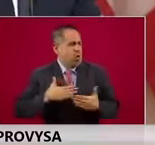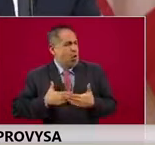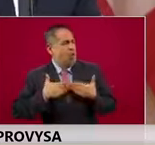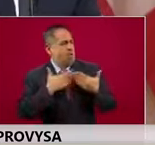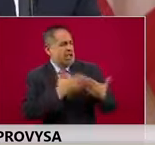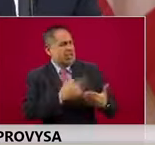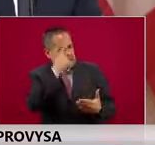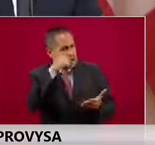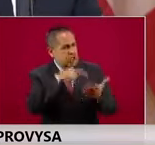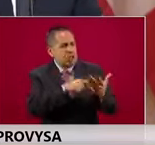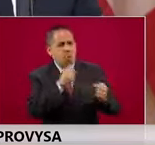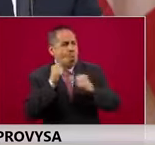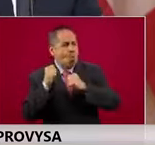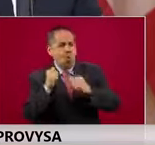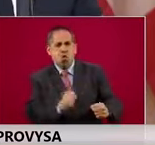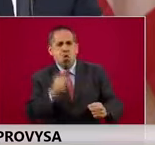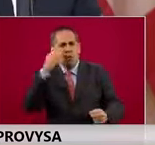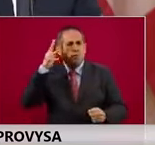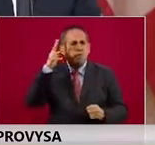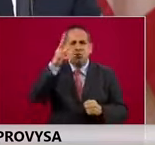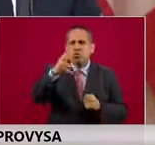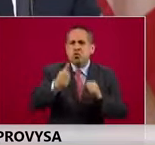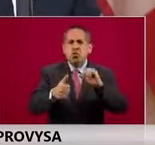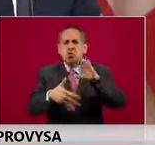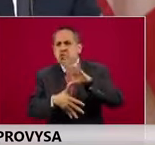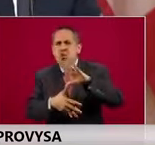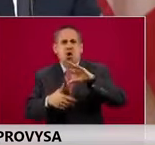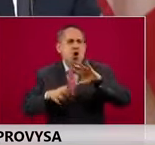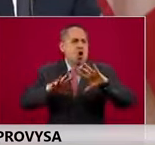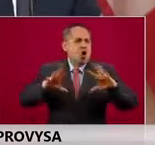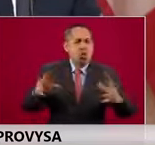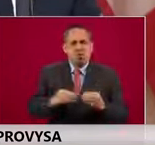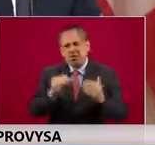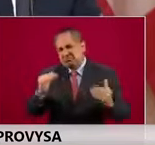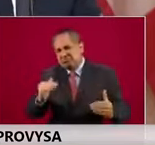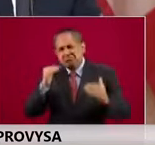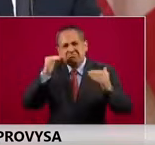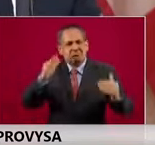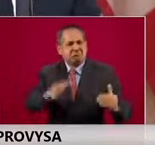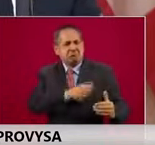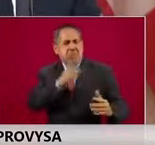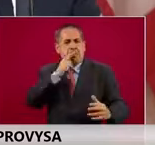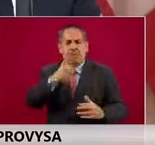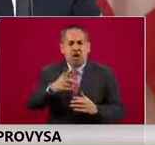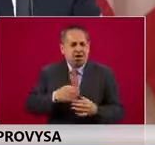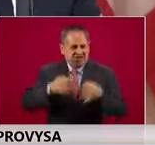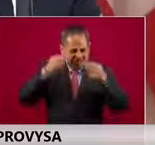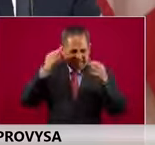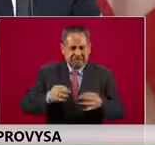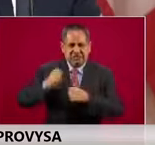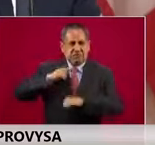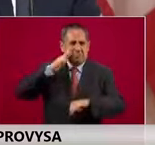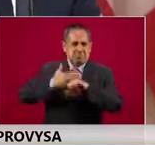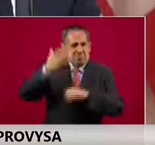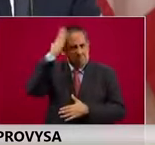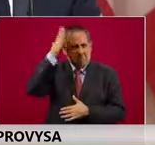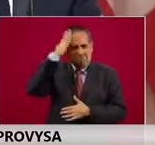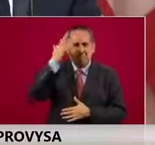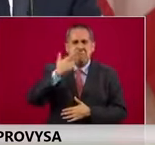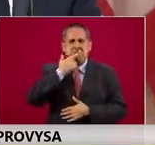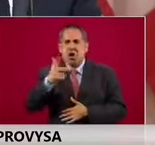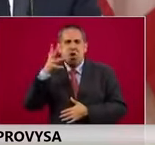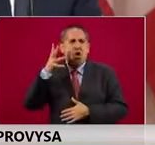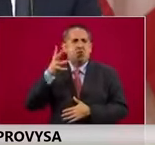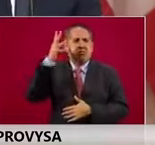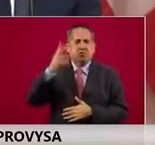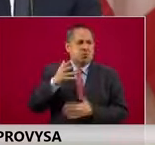Anillo Nos dice Alba Tepetate, se vio muy barbero el presidente AMLO ante Trump. Sí, no, no, es que, pues no sé